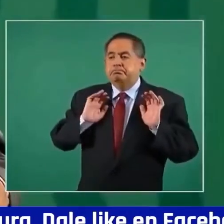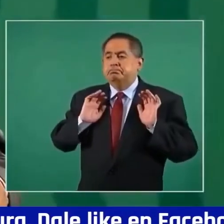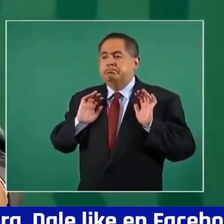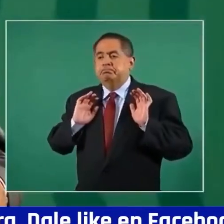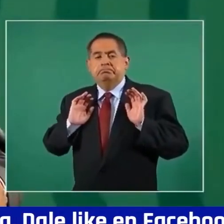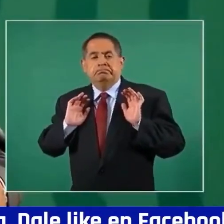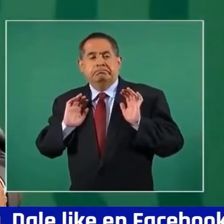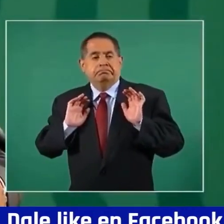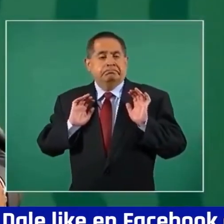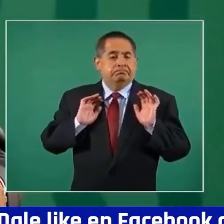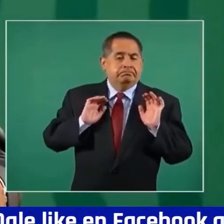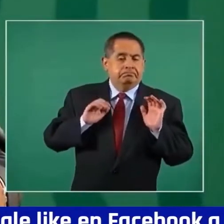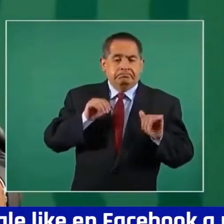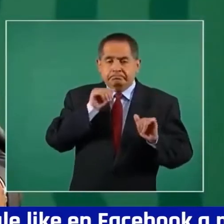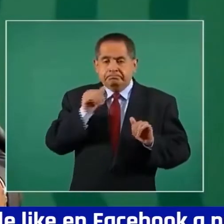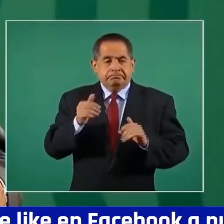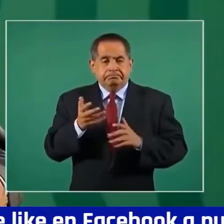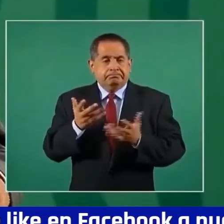retaguardia,